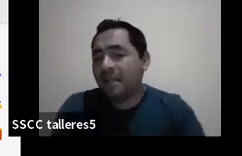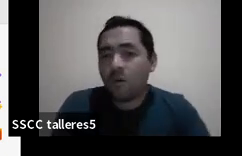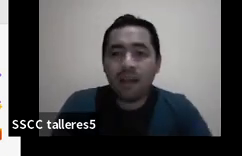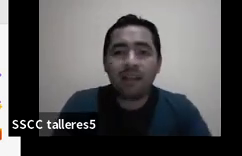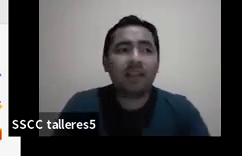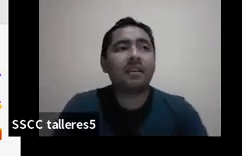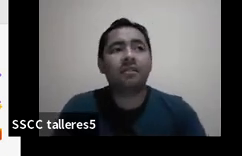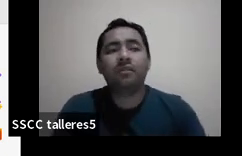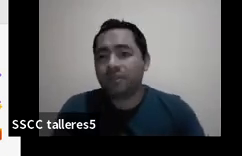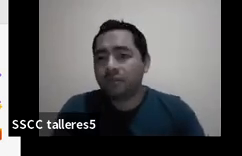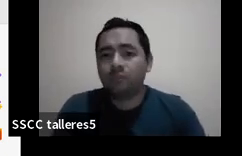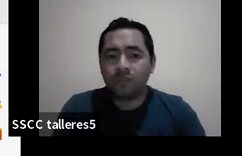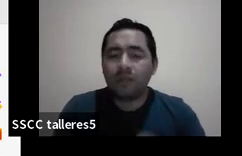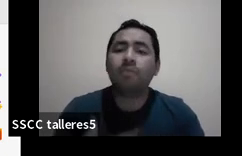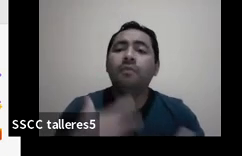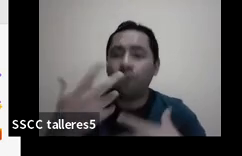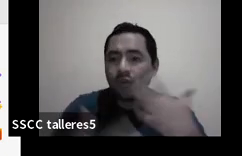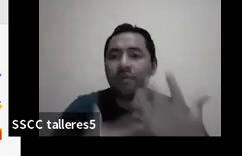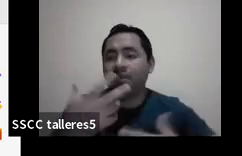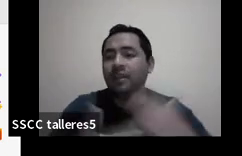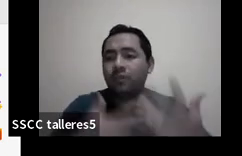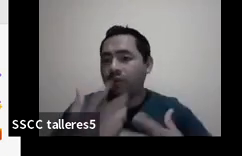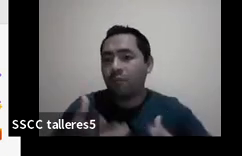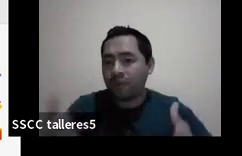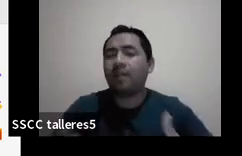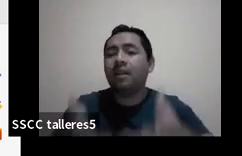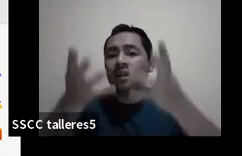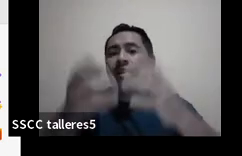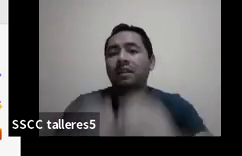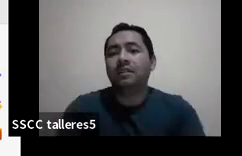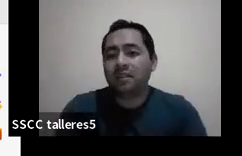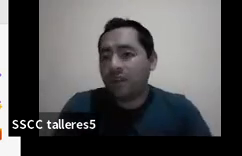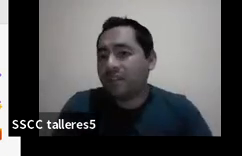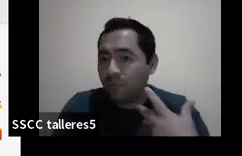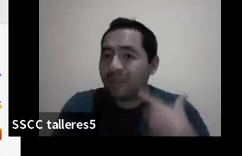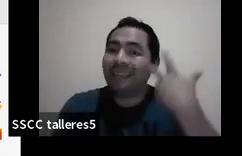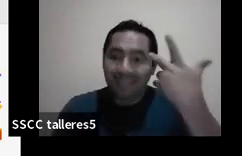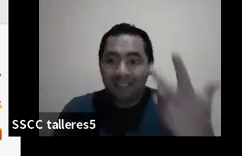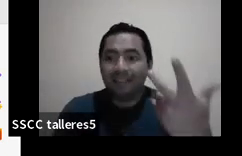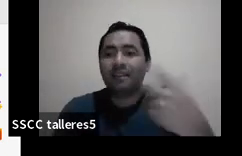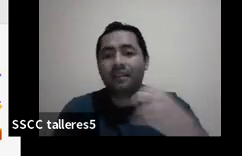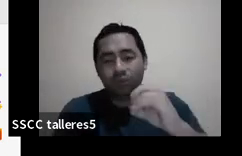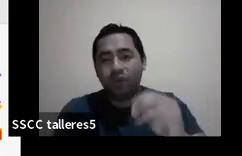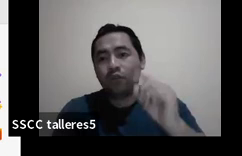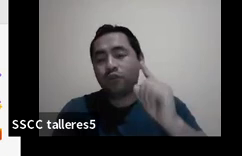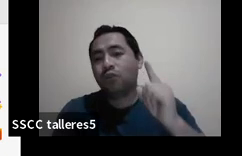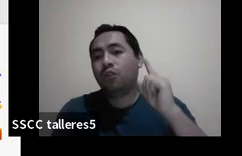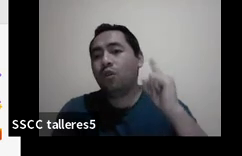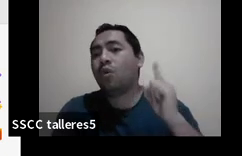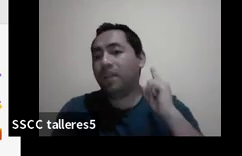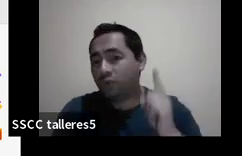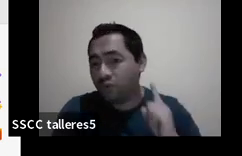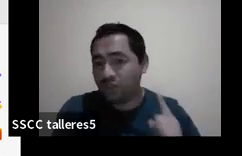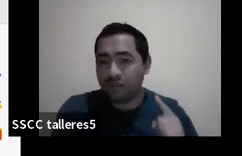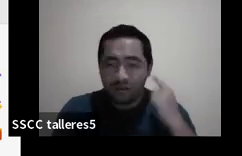a terapias de lenguaje, ¿no? Entonces buscan formas de que su hijo pueda desarrollarse porque entienden que su hijo